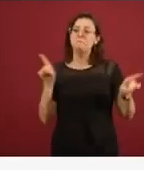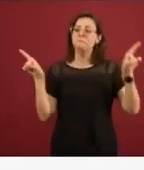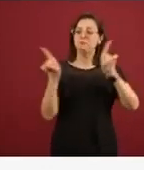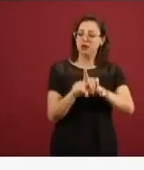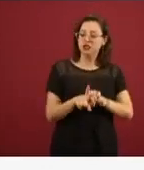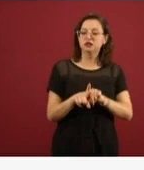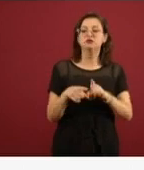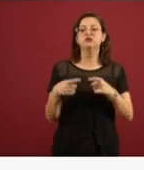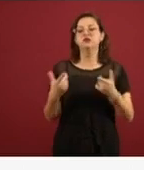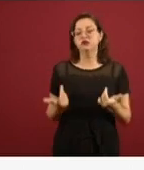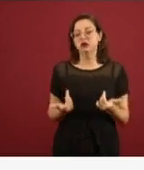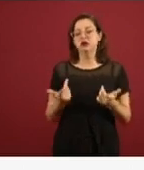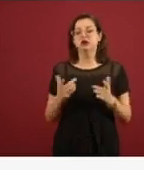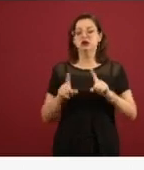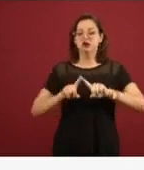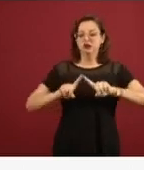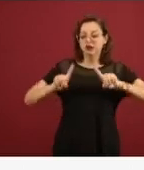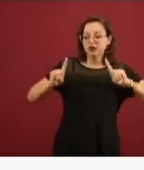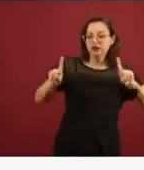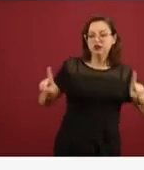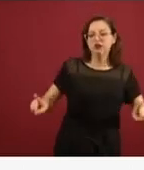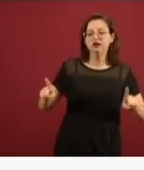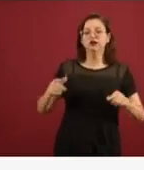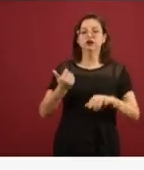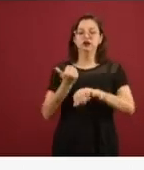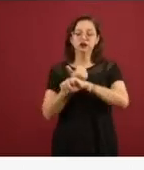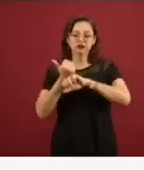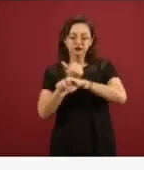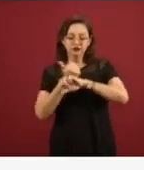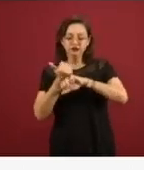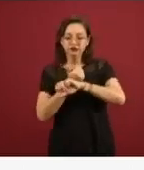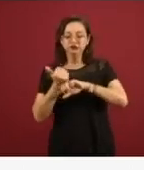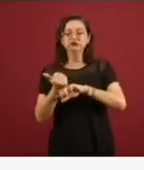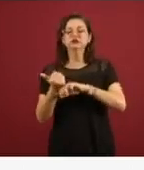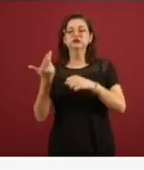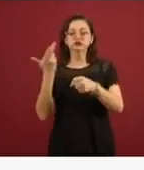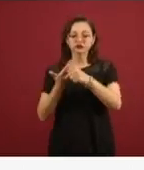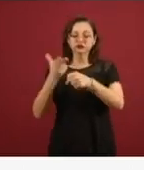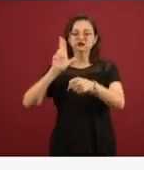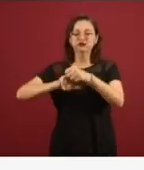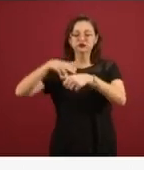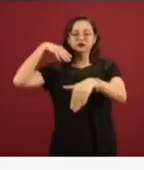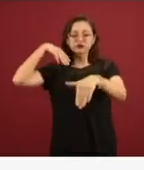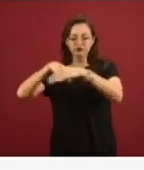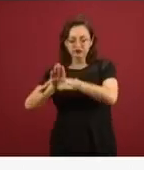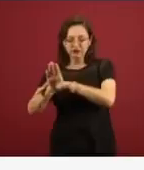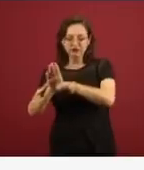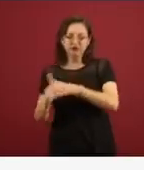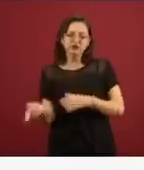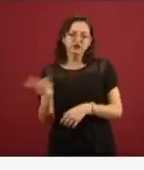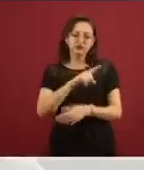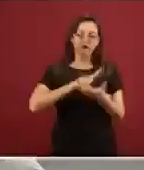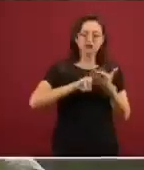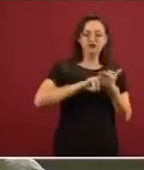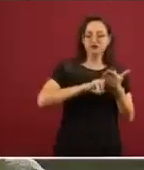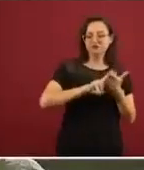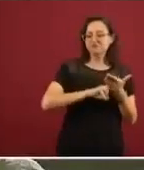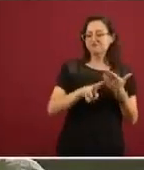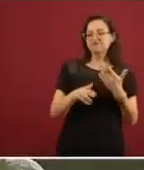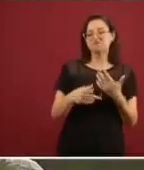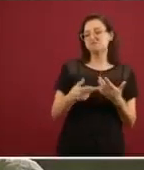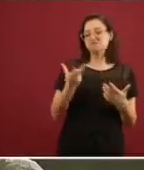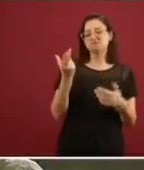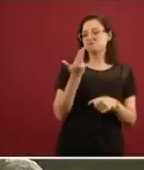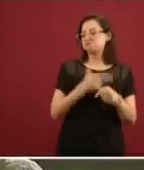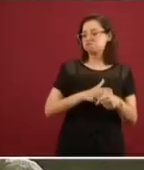manteniendo inclusive esa diferencia que vemos entre las barras amarillas, que son los pacientes que tuvieron que ser hospitalizados, y las barras verdes, que son los pacientes